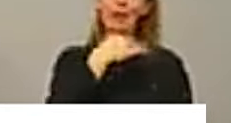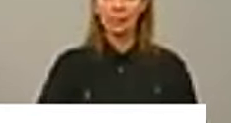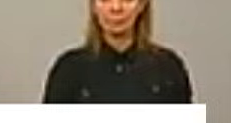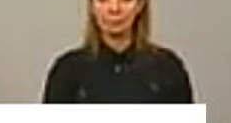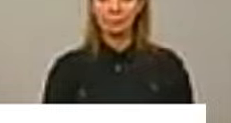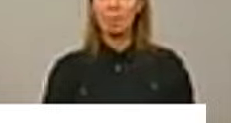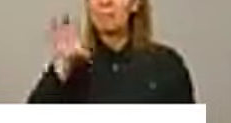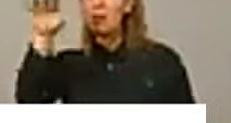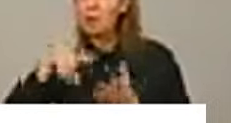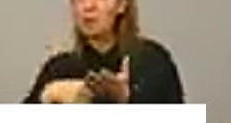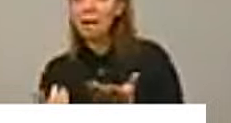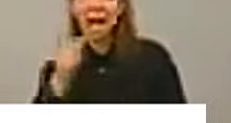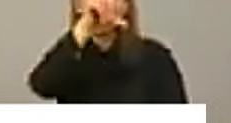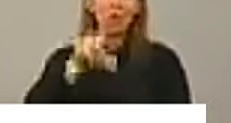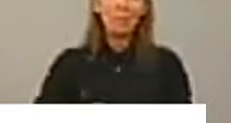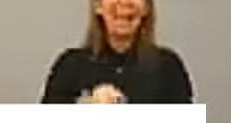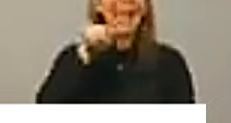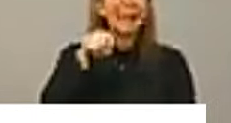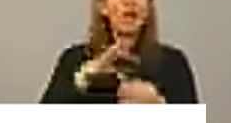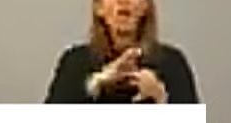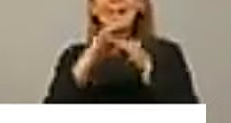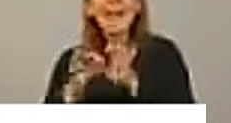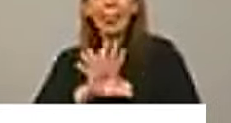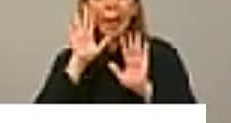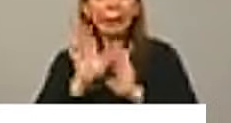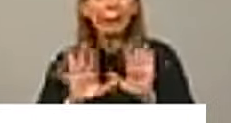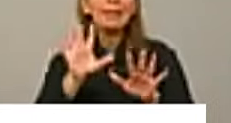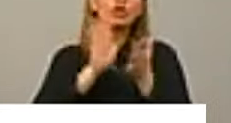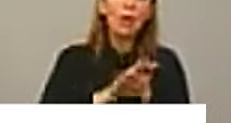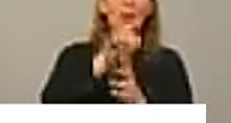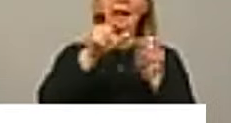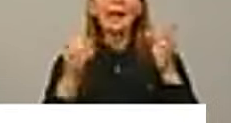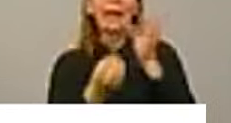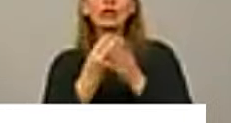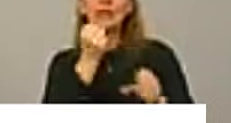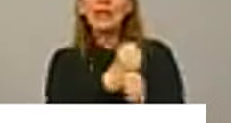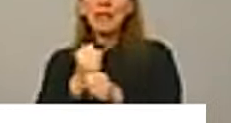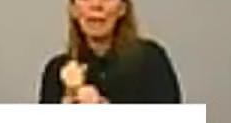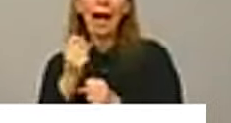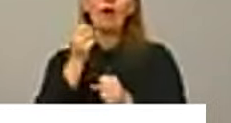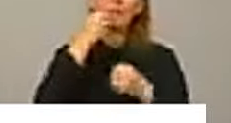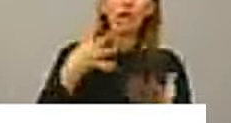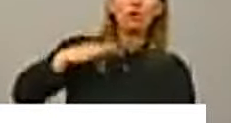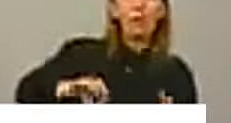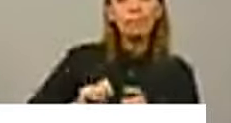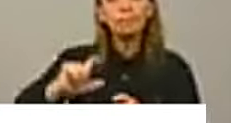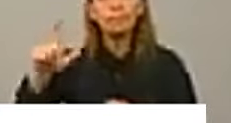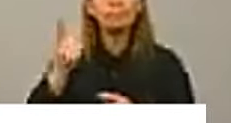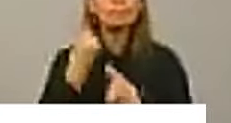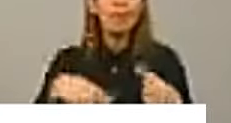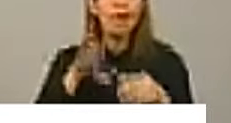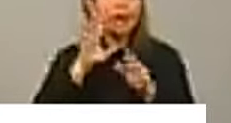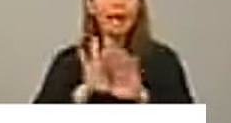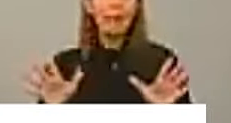importa. Así que esto no tiene que ver con creación de trabajo, creación de mejores condiciones, mejora de los salarios. Han bajado los